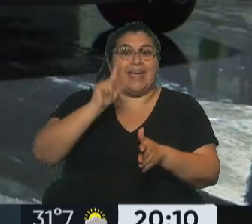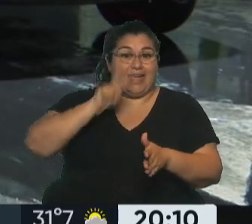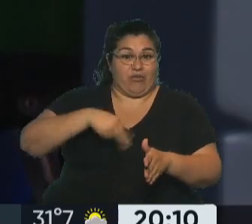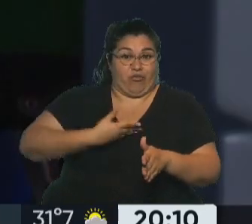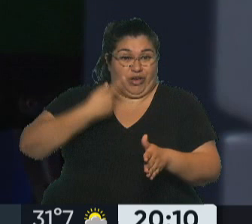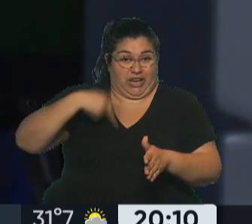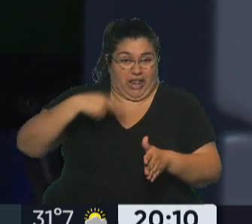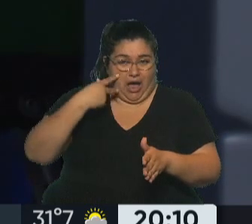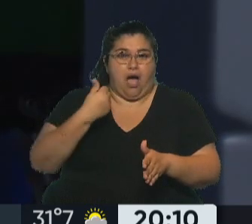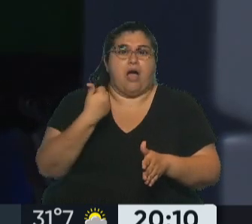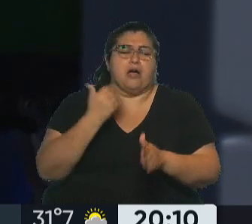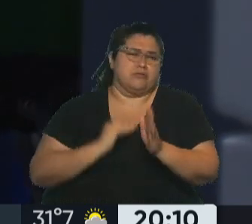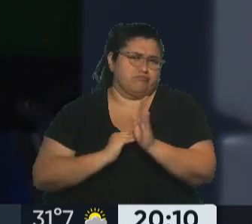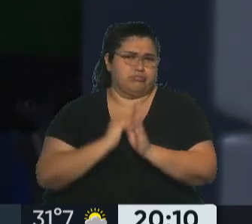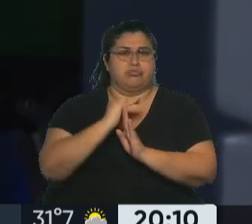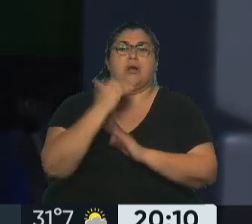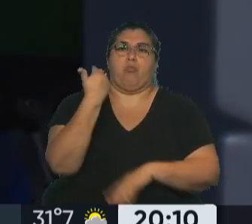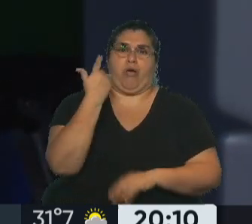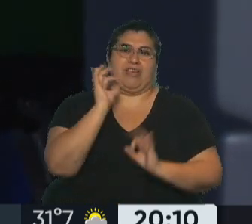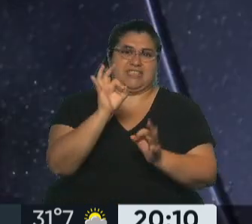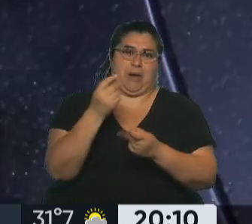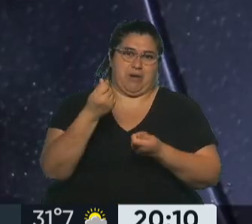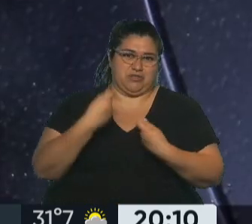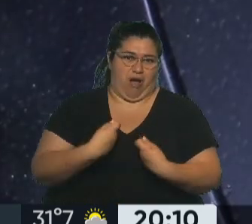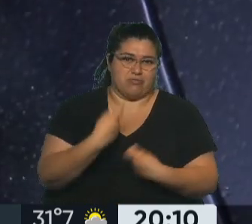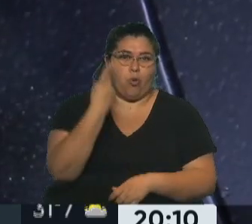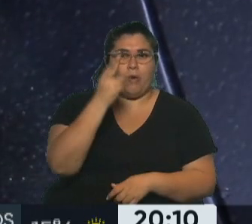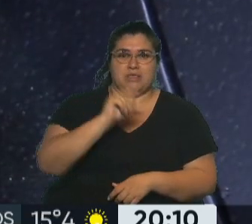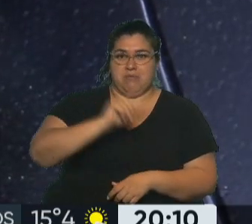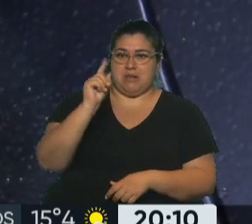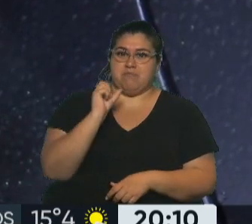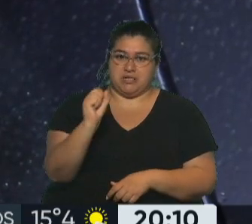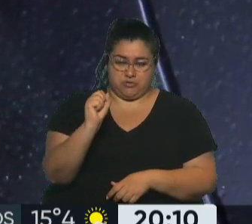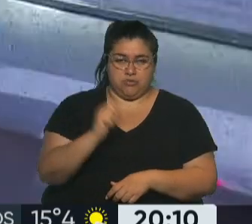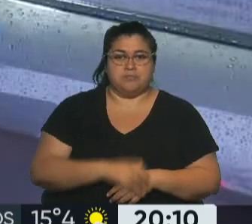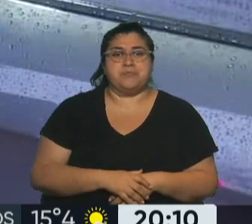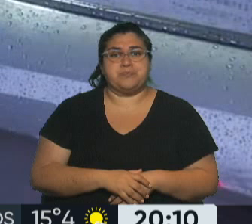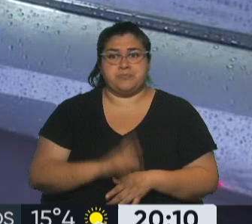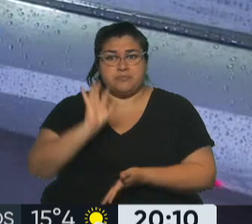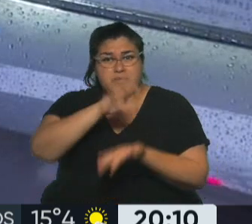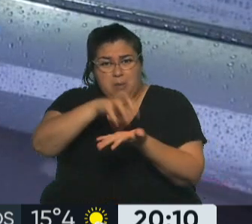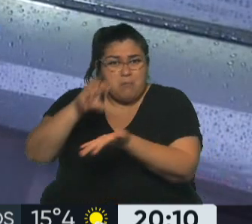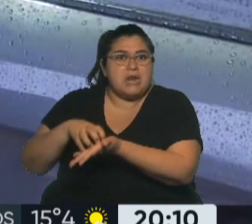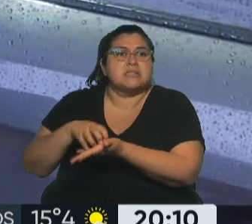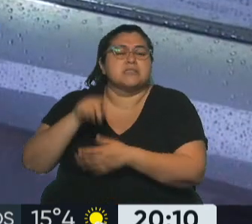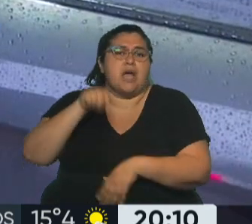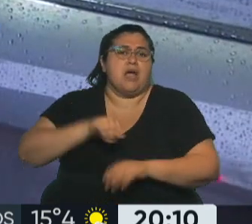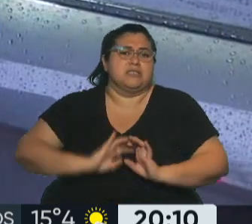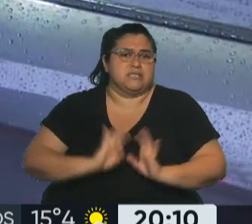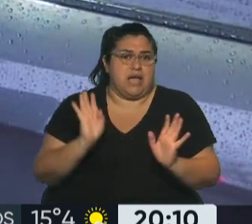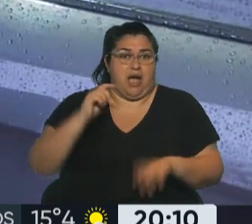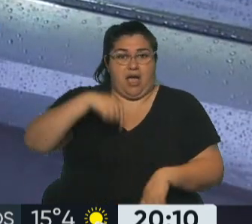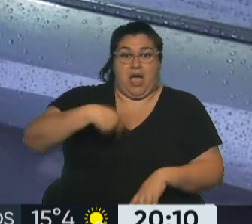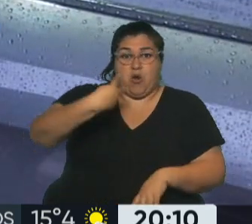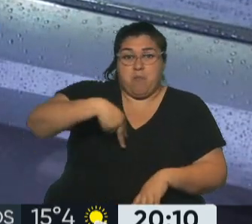llegar a 20.000 pesos. Se espera que las demás petroleras acompañen este incremento, que es el segundo aumento en lo que va de